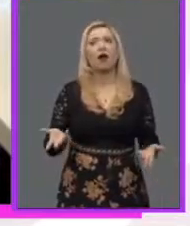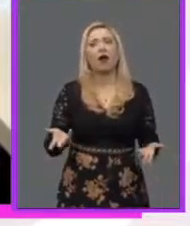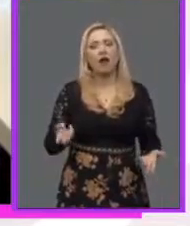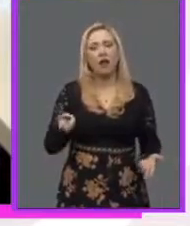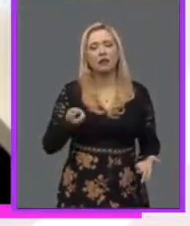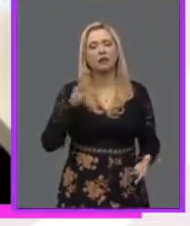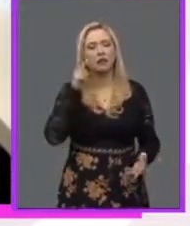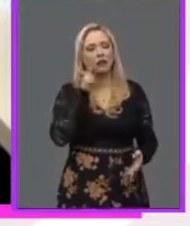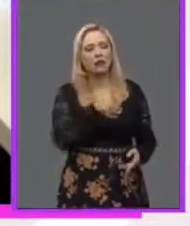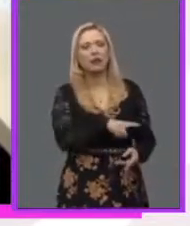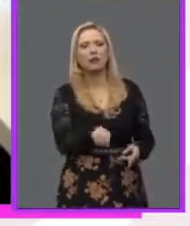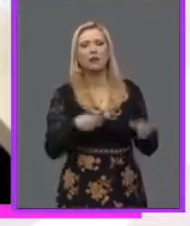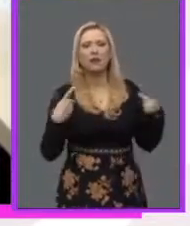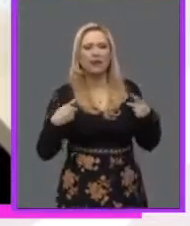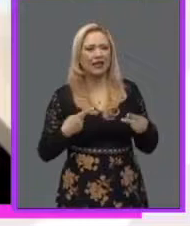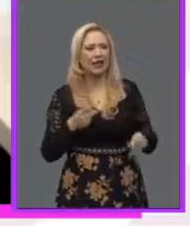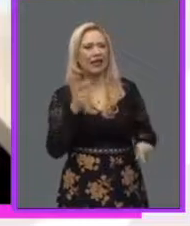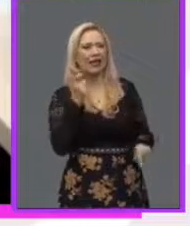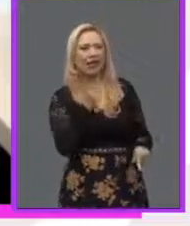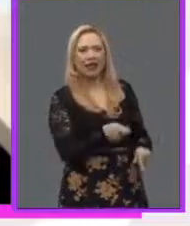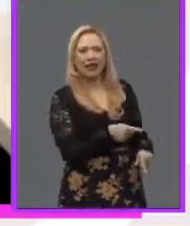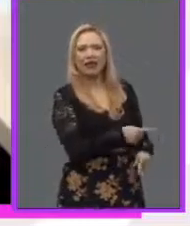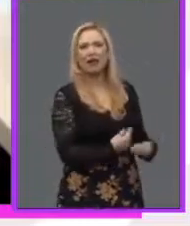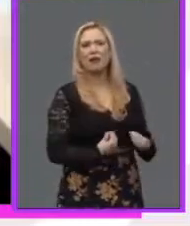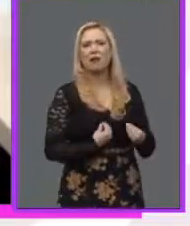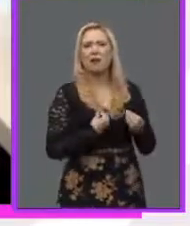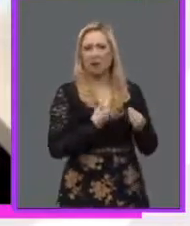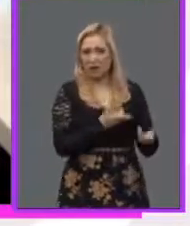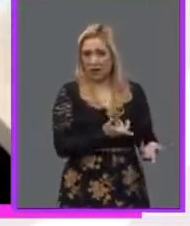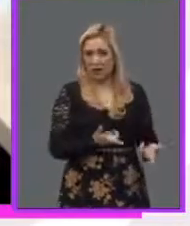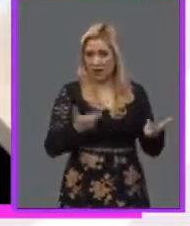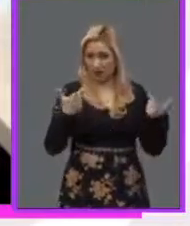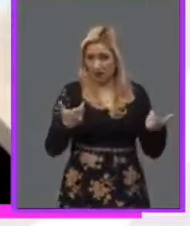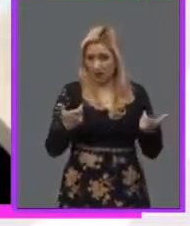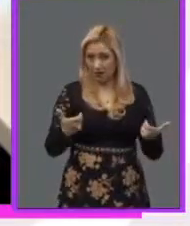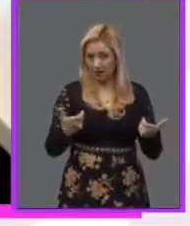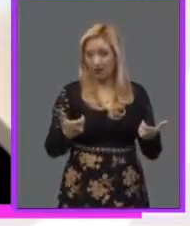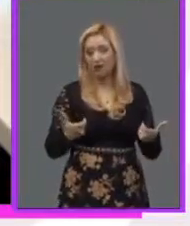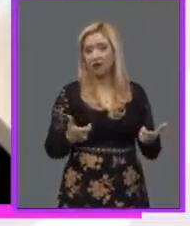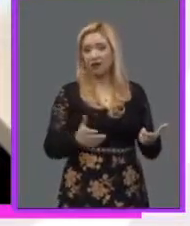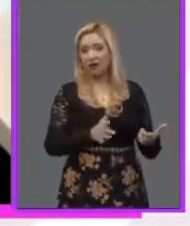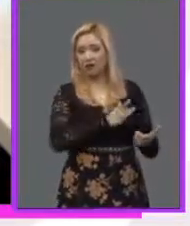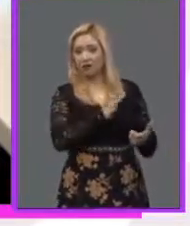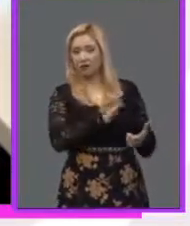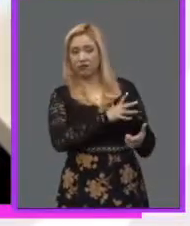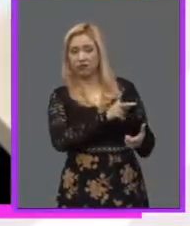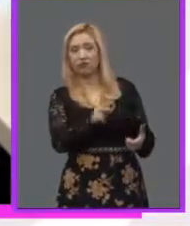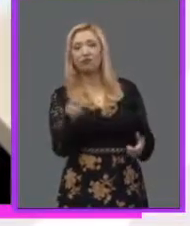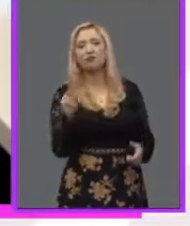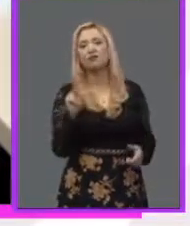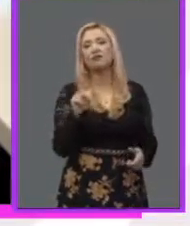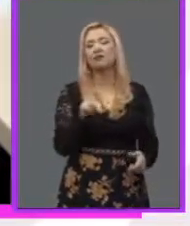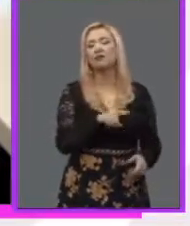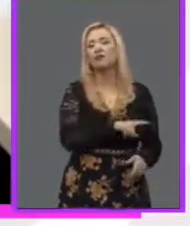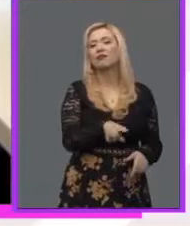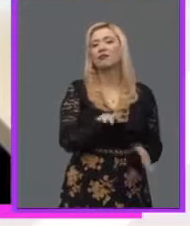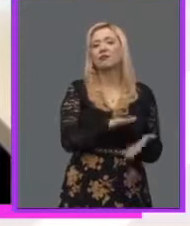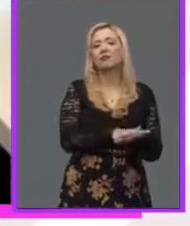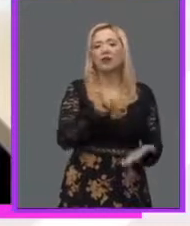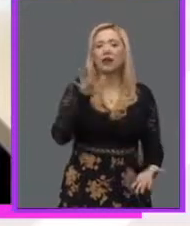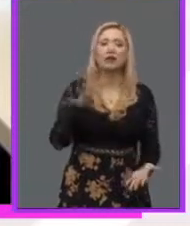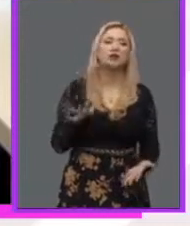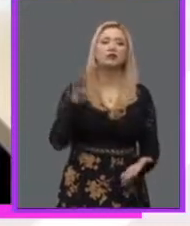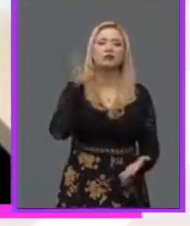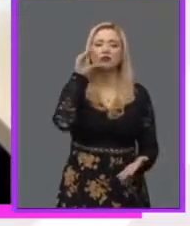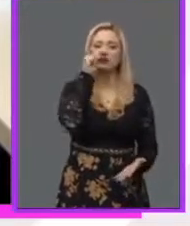en esas zonas? ¿Cuál es el perfil de las personas? ¿No? Evidentemente, no son las zonas de mayor blanquitud en la ciudad, sino al contrario, donde hay una presencia